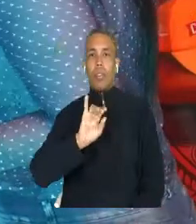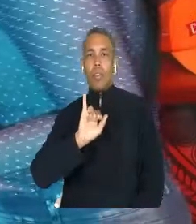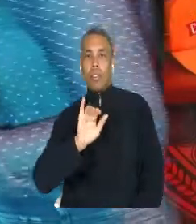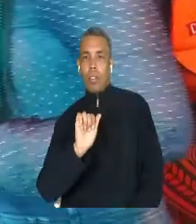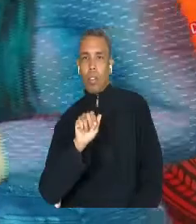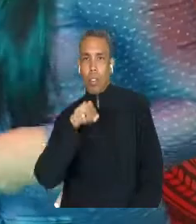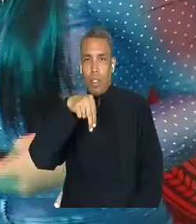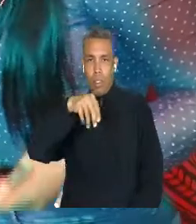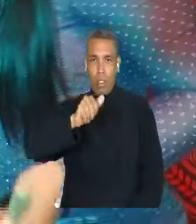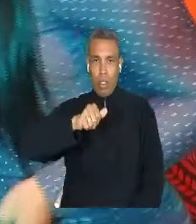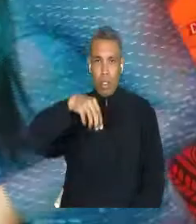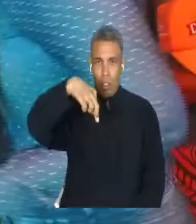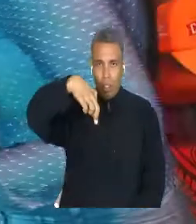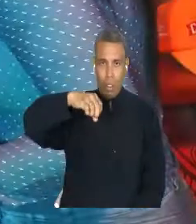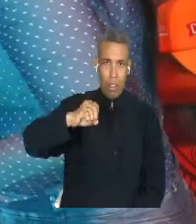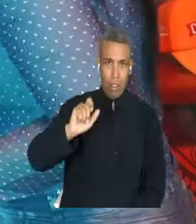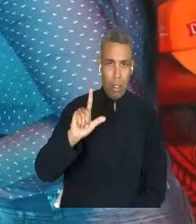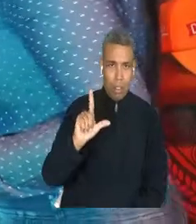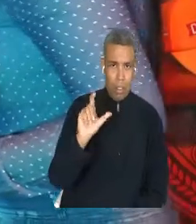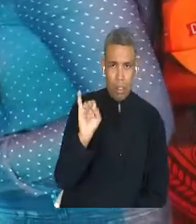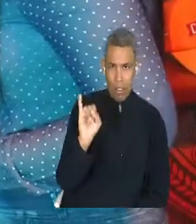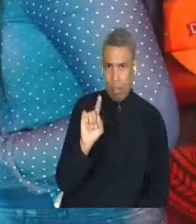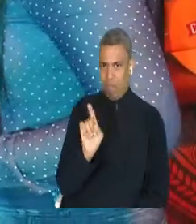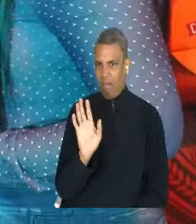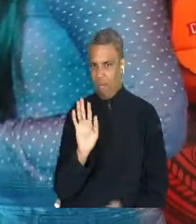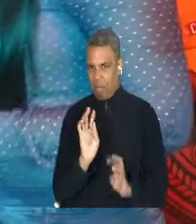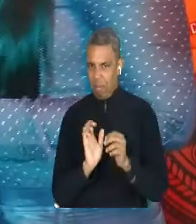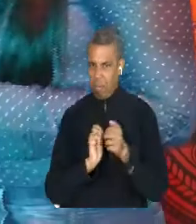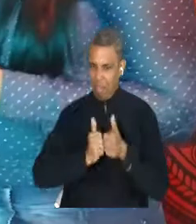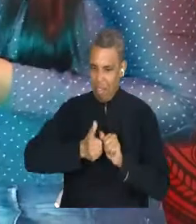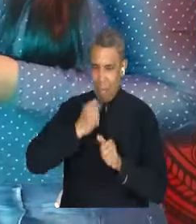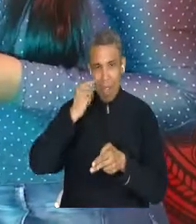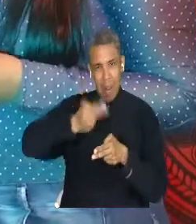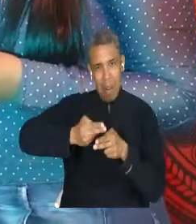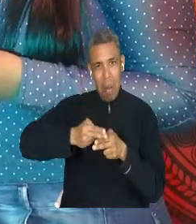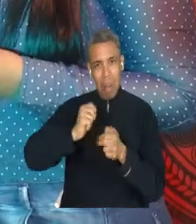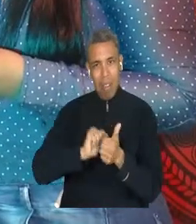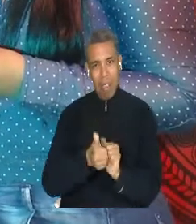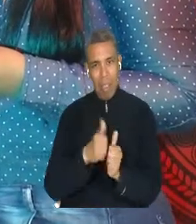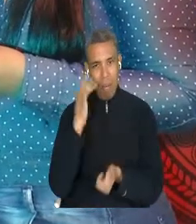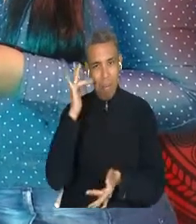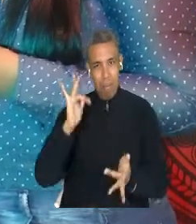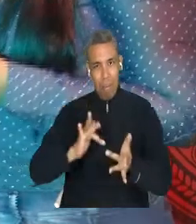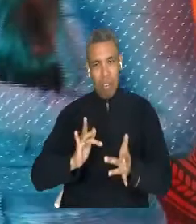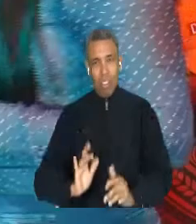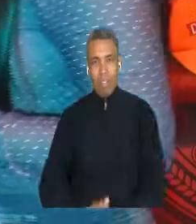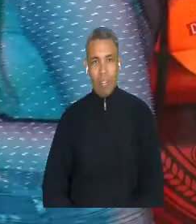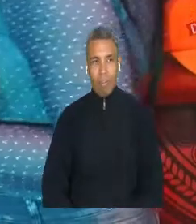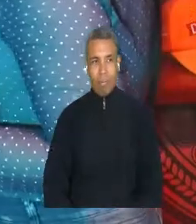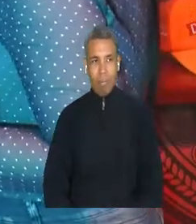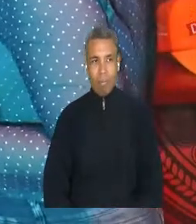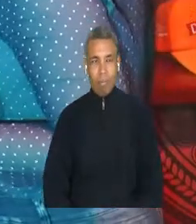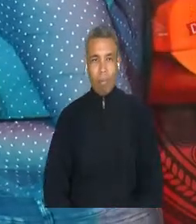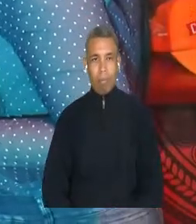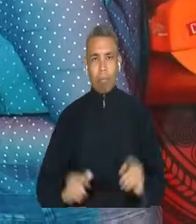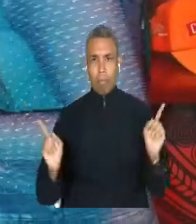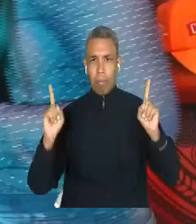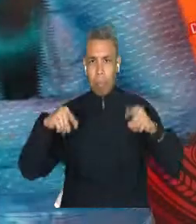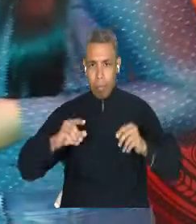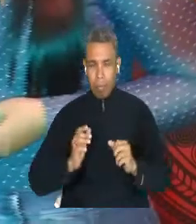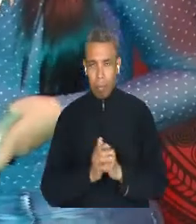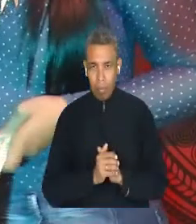O aprende de deportes, de escenarios deportivos. Deporte por donde se vea en la cervecería. Claro que sí. Tenemos también las